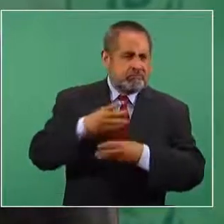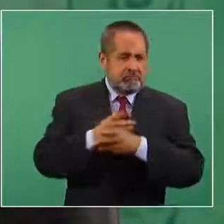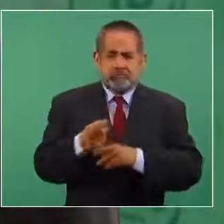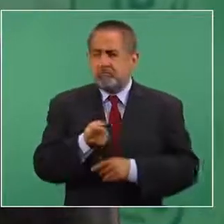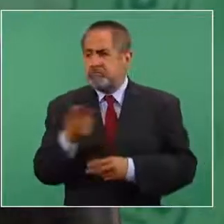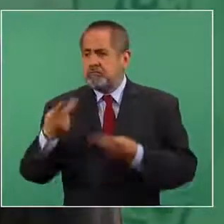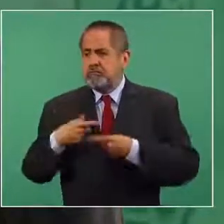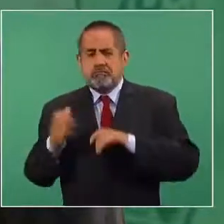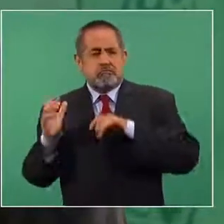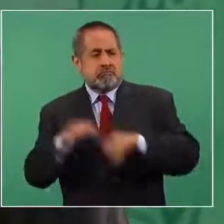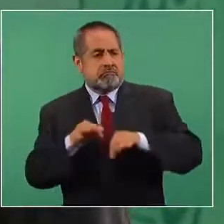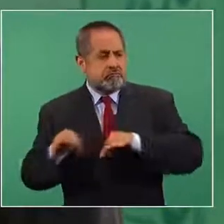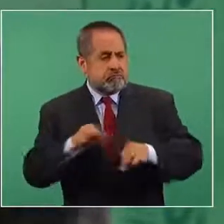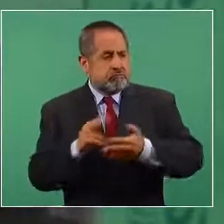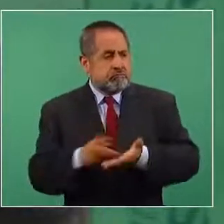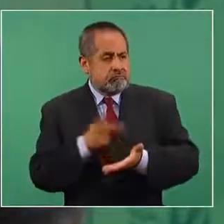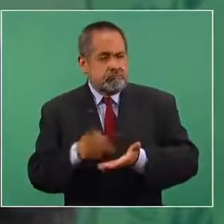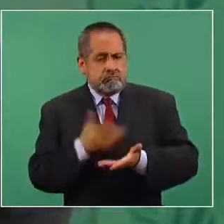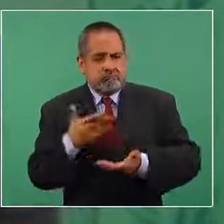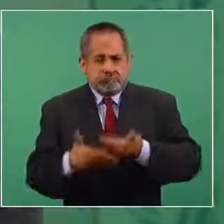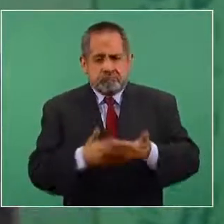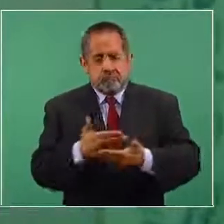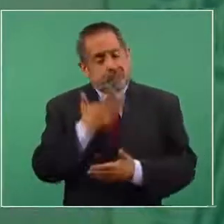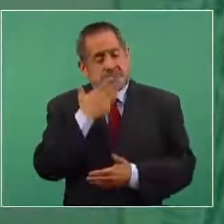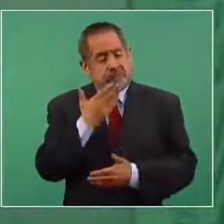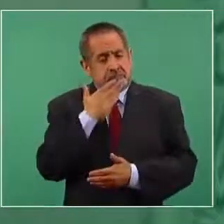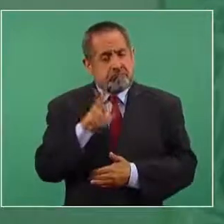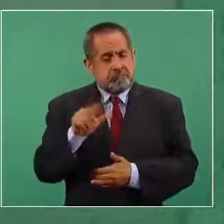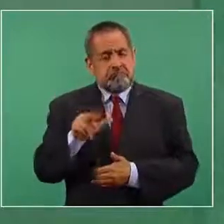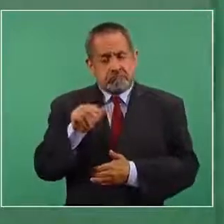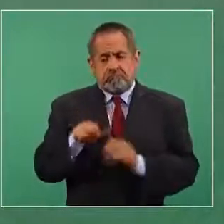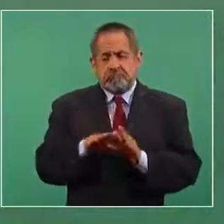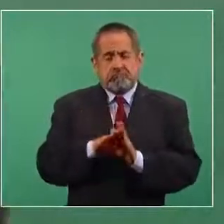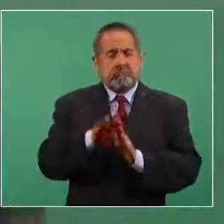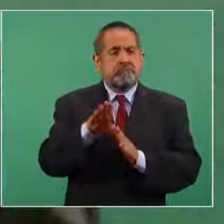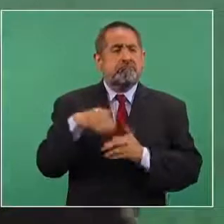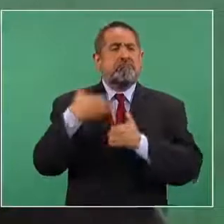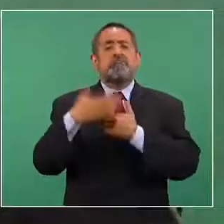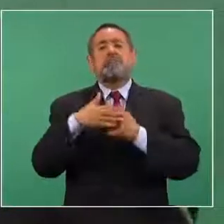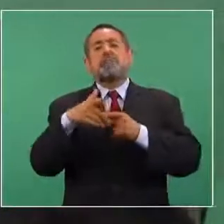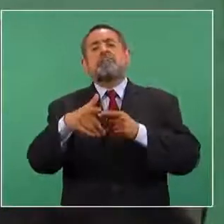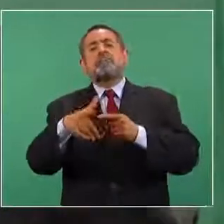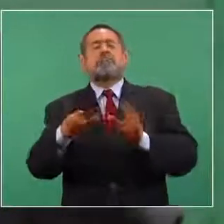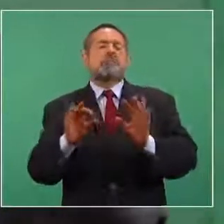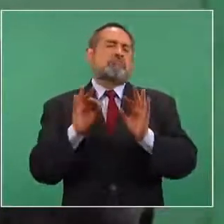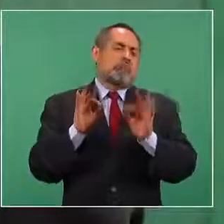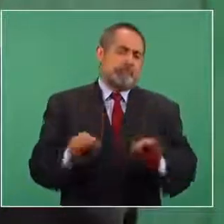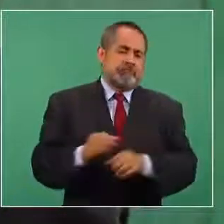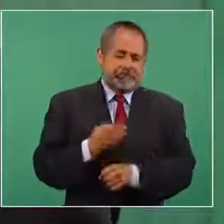empleo, vamos hacia la normalidad, estamos saliendo